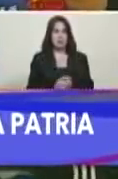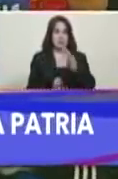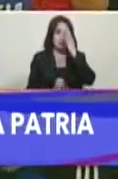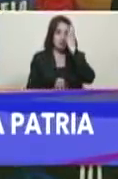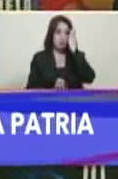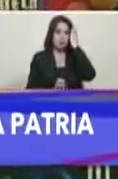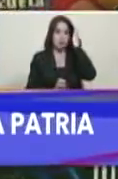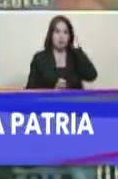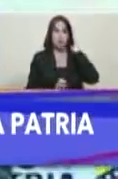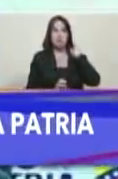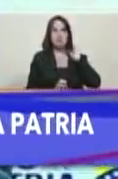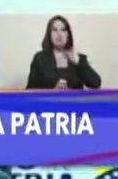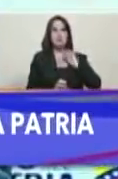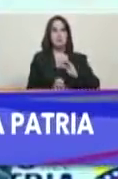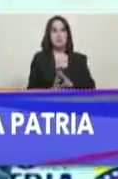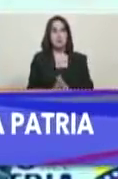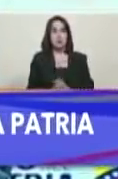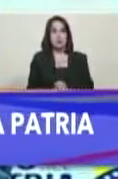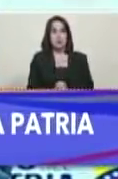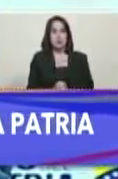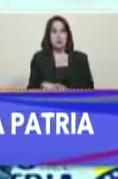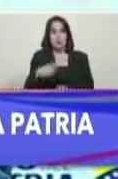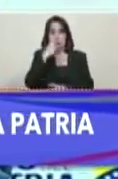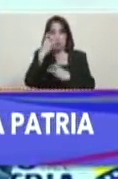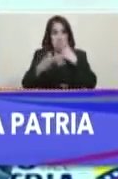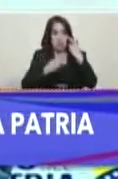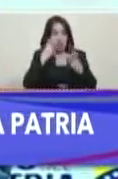Se han visitado y se han